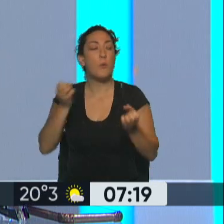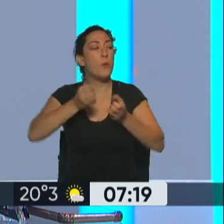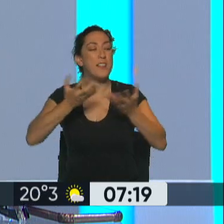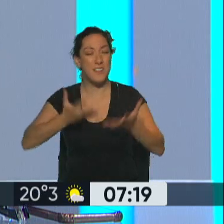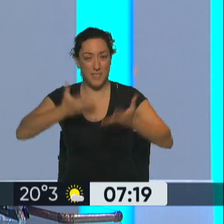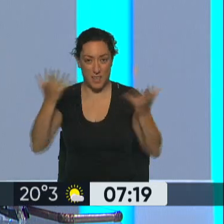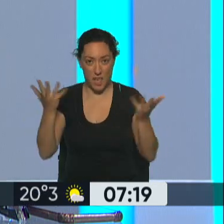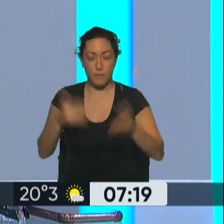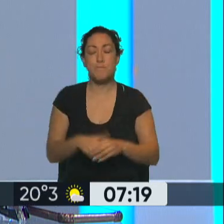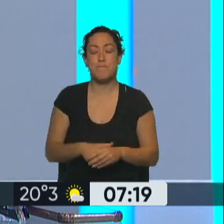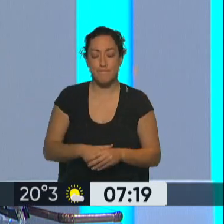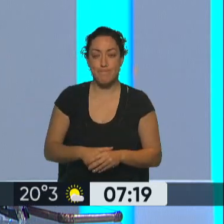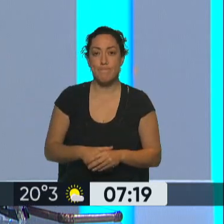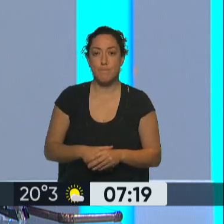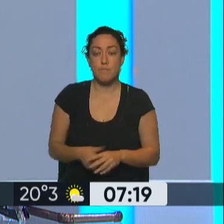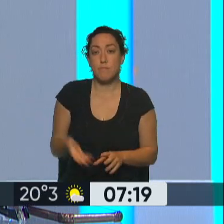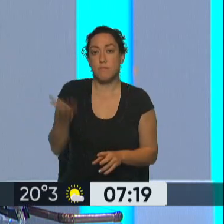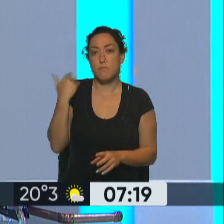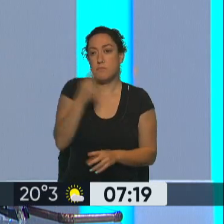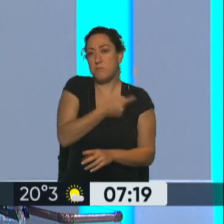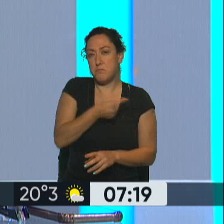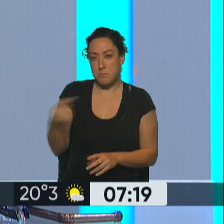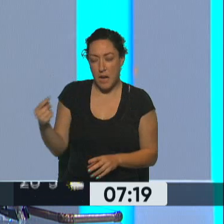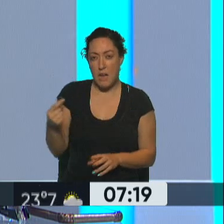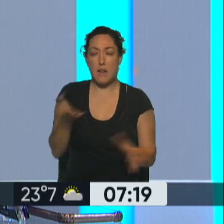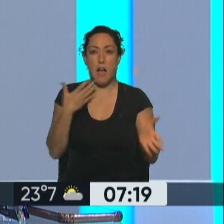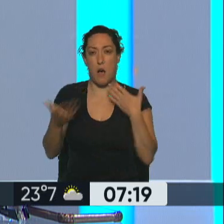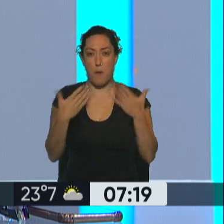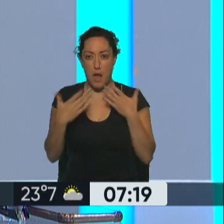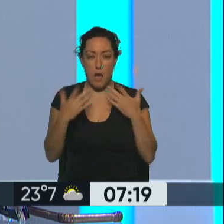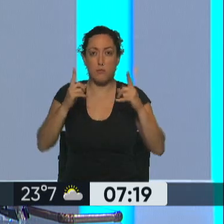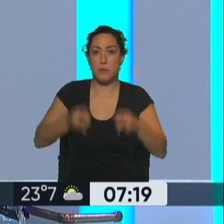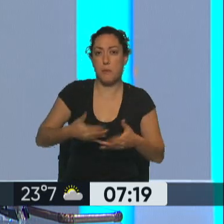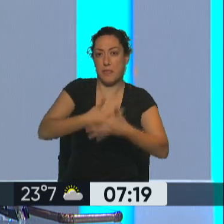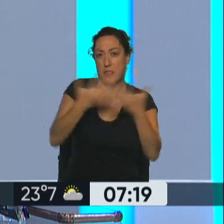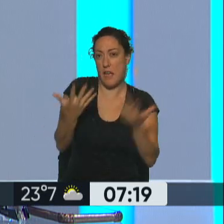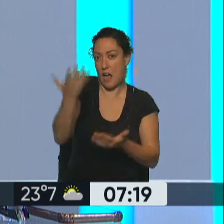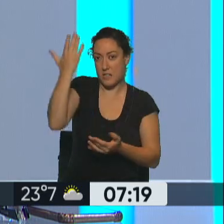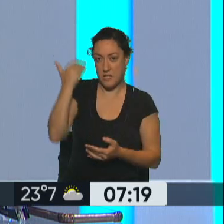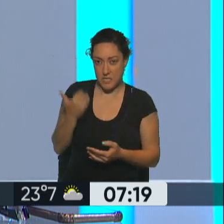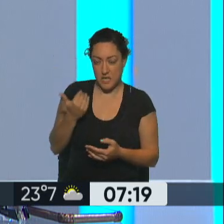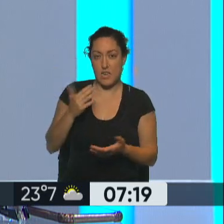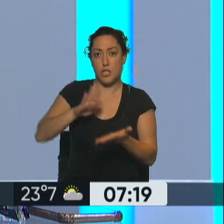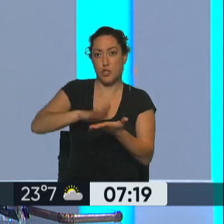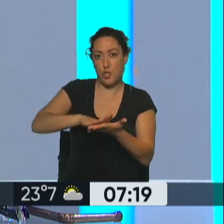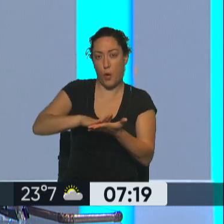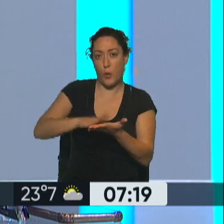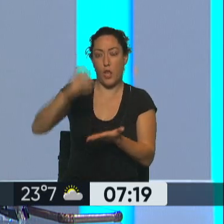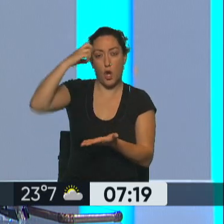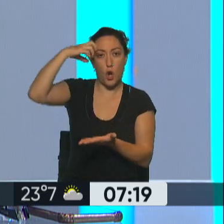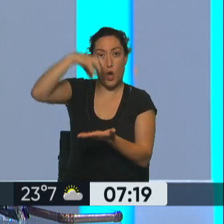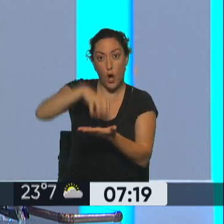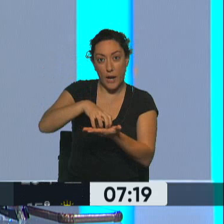dudas, y lo hablábamos durante la semana pasada y lo hablábamos en la jornada de ayer, los números del Congreso que se mostraban y que